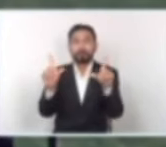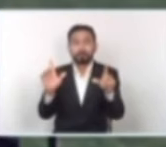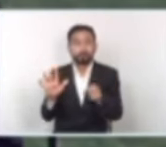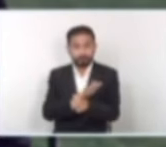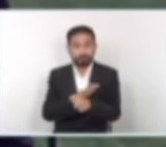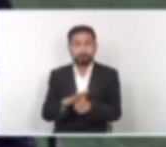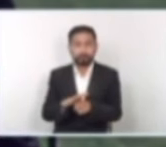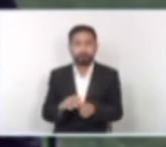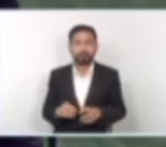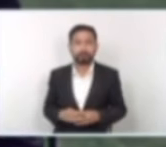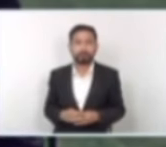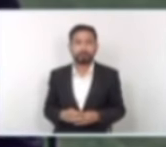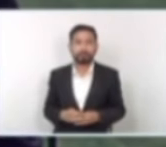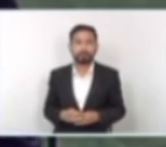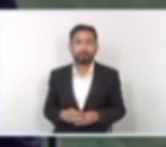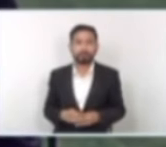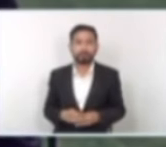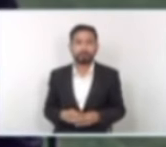plena.